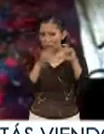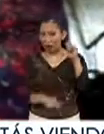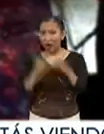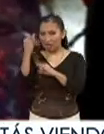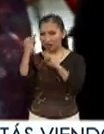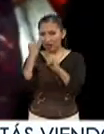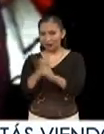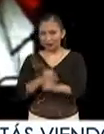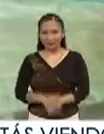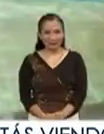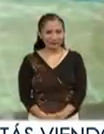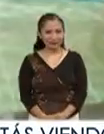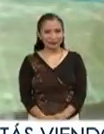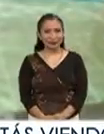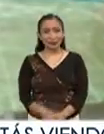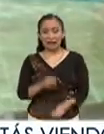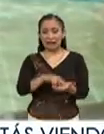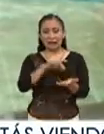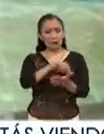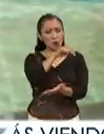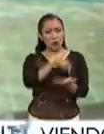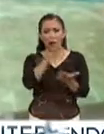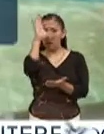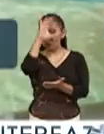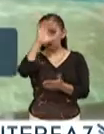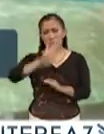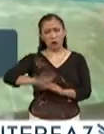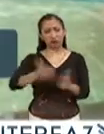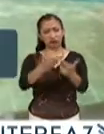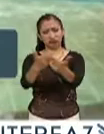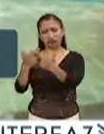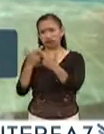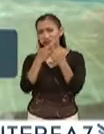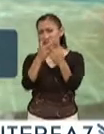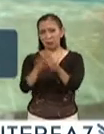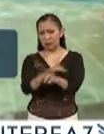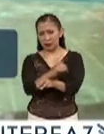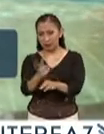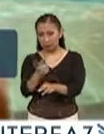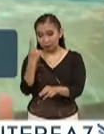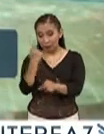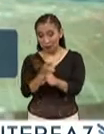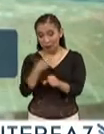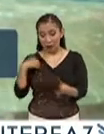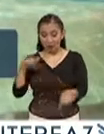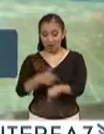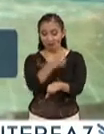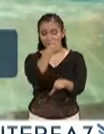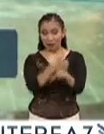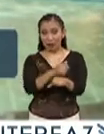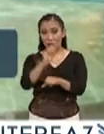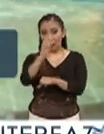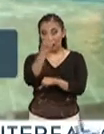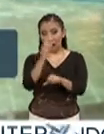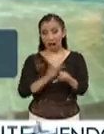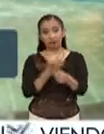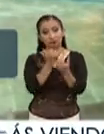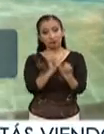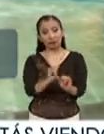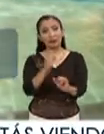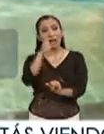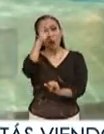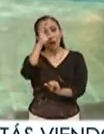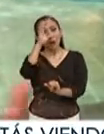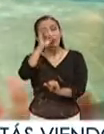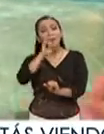e internacionales. Saltillo es una ciudad cultural por muchas situaciones. En primera está establecida aquí la Universidad Autónoma de Coahuila